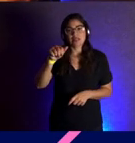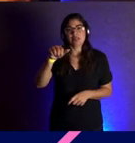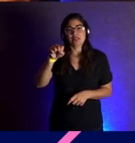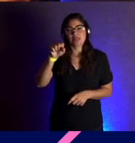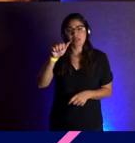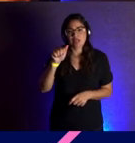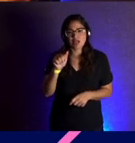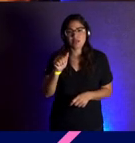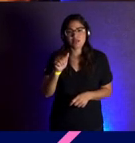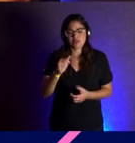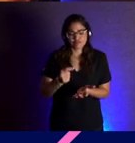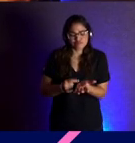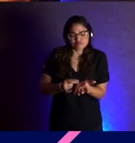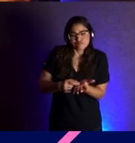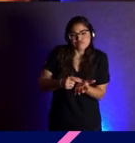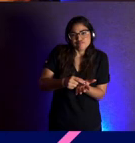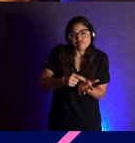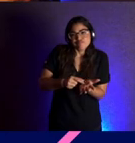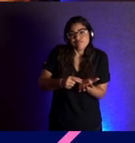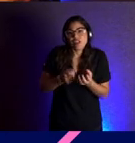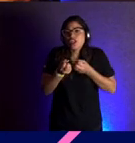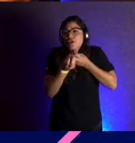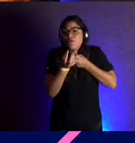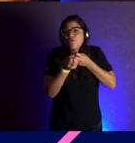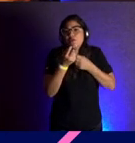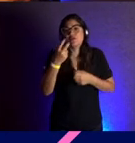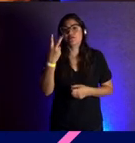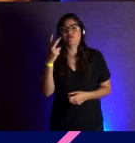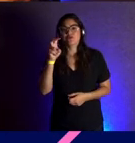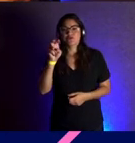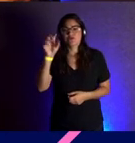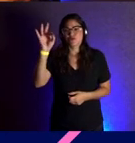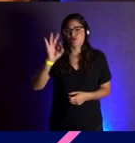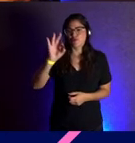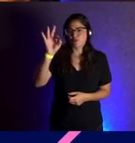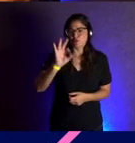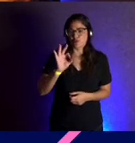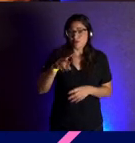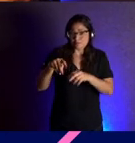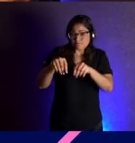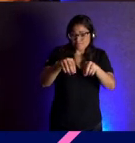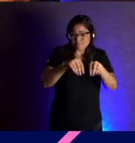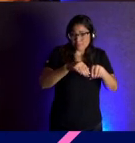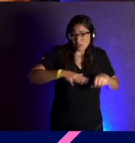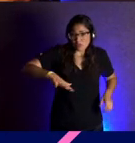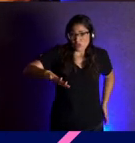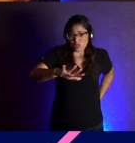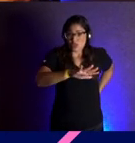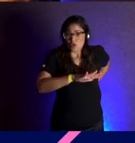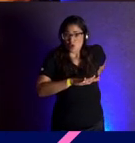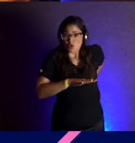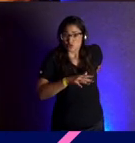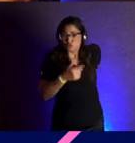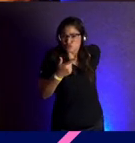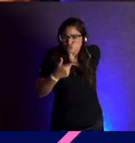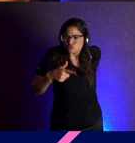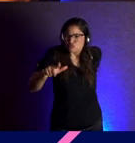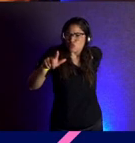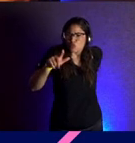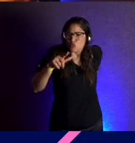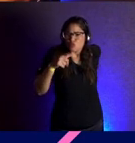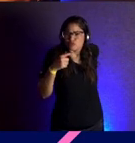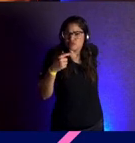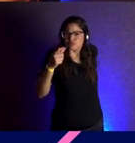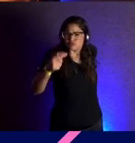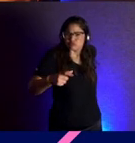el 25% del territorio y también usamos otras cuatro bases de datos geográficas de unidades de estación, regiones,